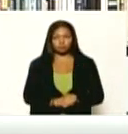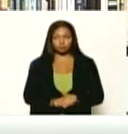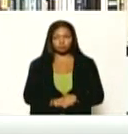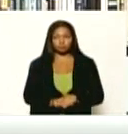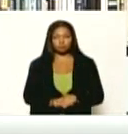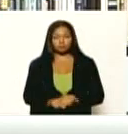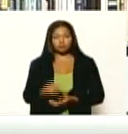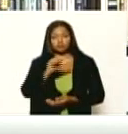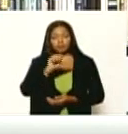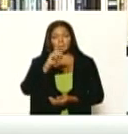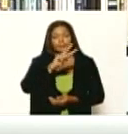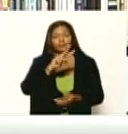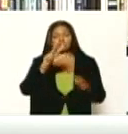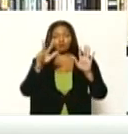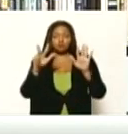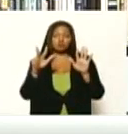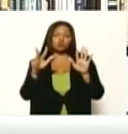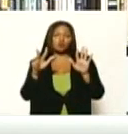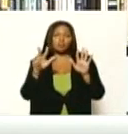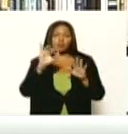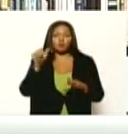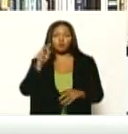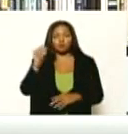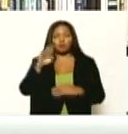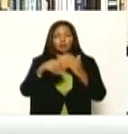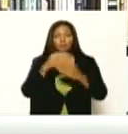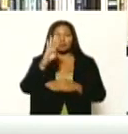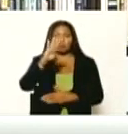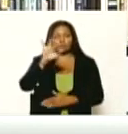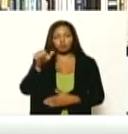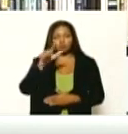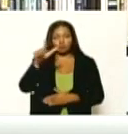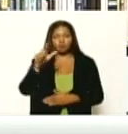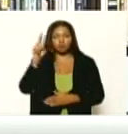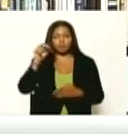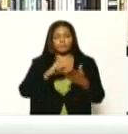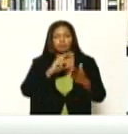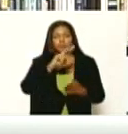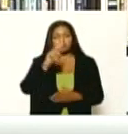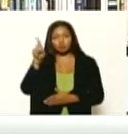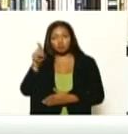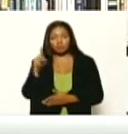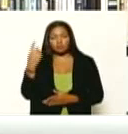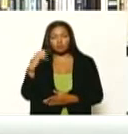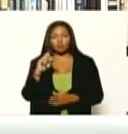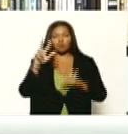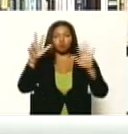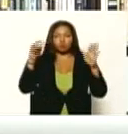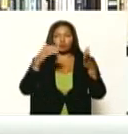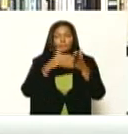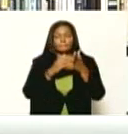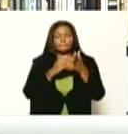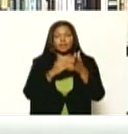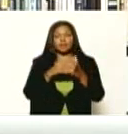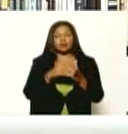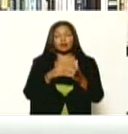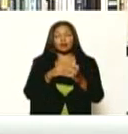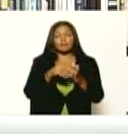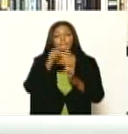Durante la semana del 28 de junio al 4 de julio del 2021, tuvimos en el país 8.000 casos nuevos de